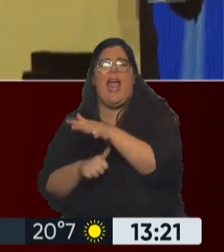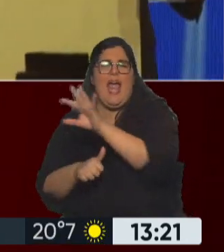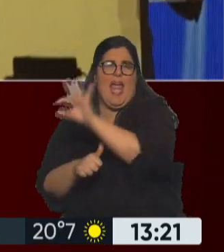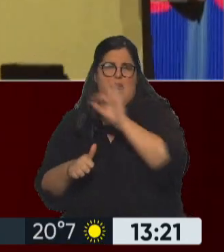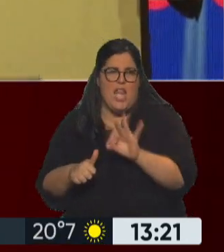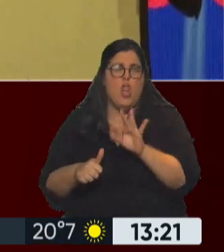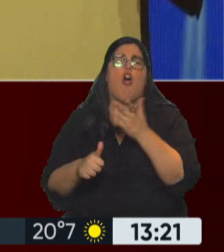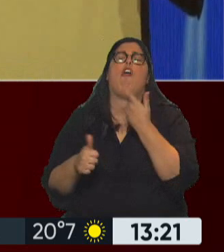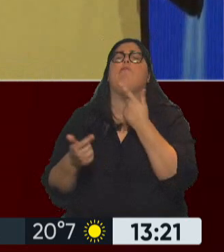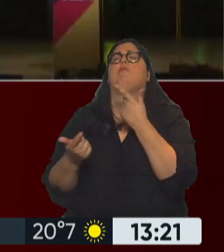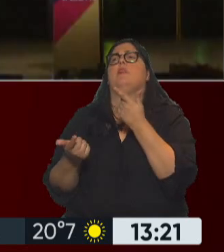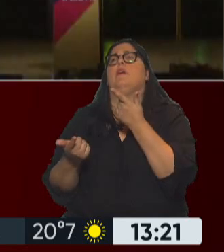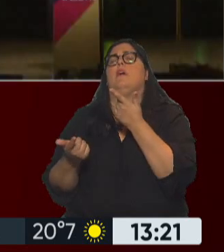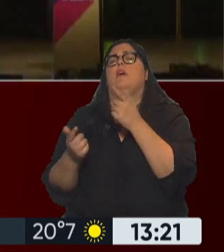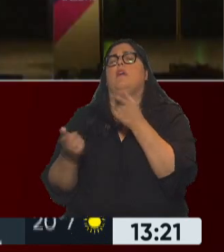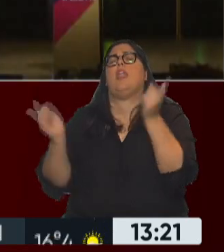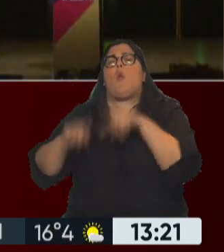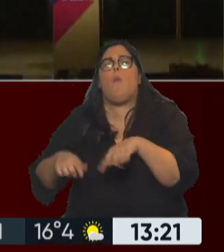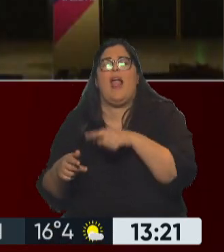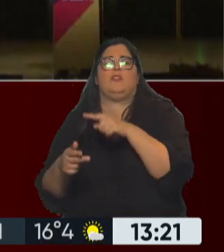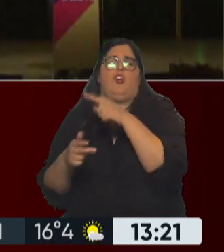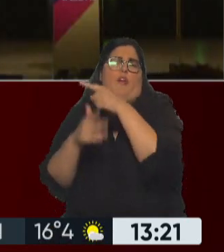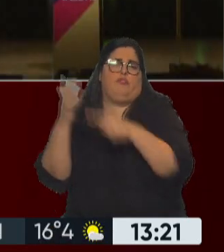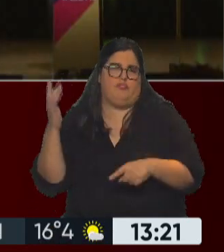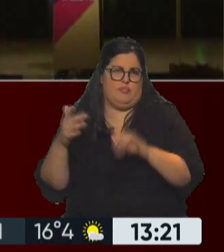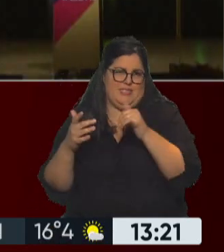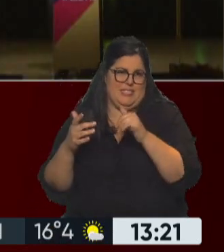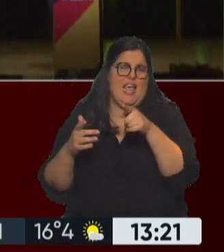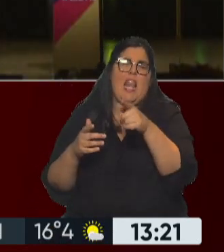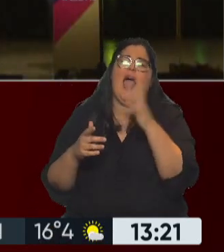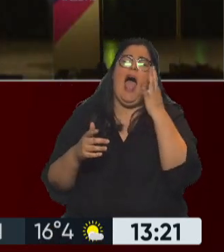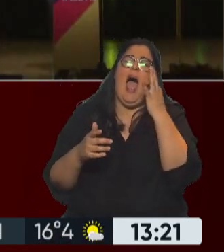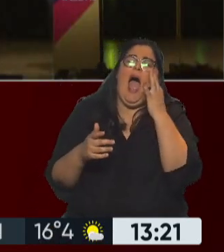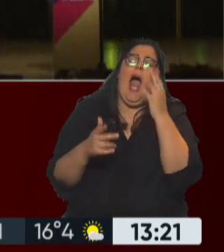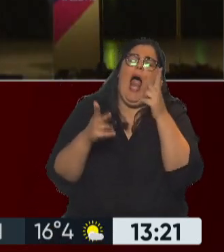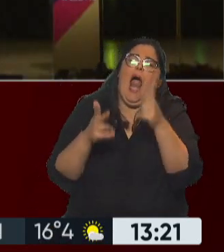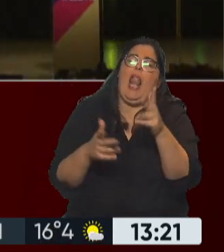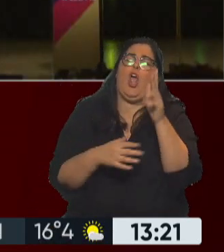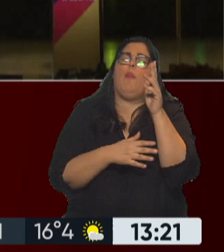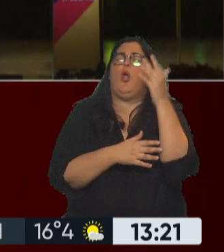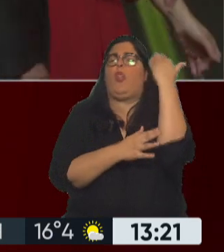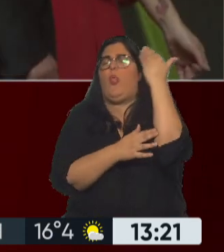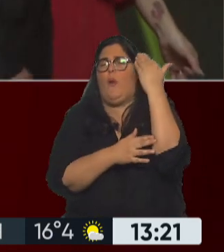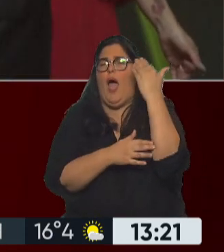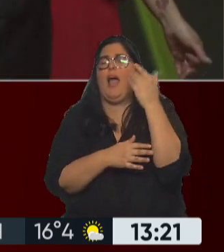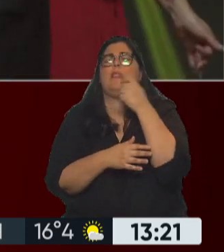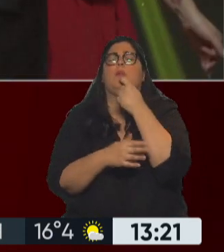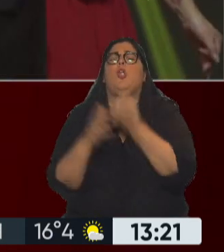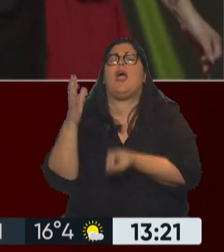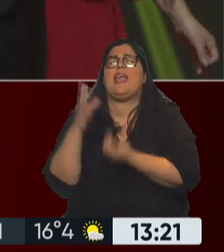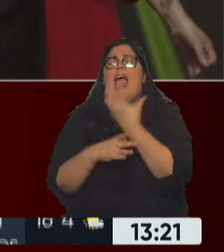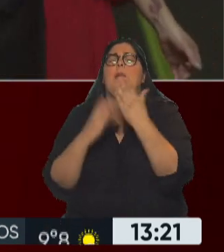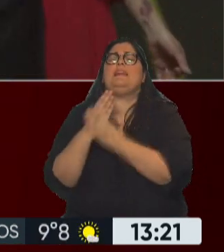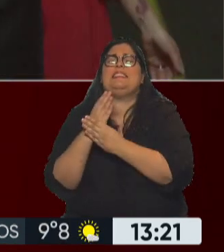de recuperación. Él mencionó en ese debate algo que pasó muy así, la gente no se dio cuenta ni se habló, que fue crear un ministerio